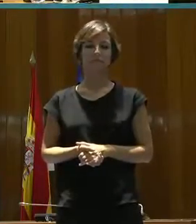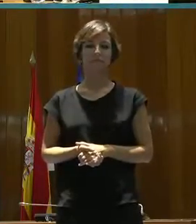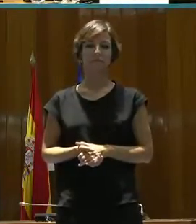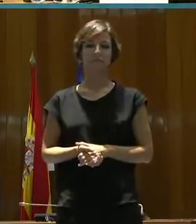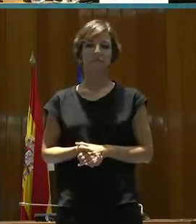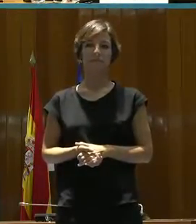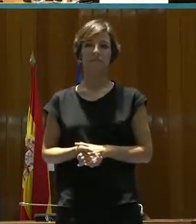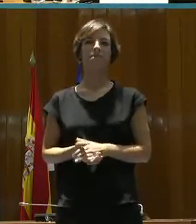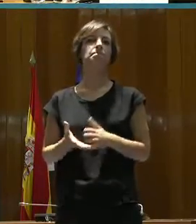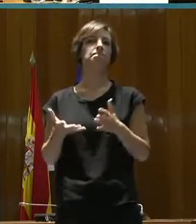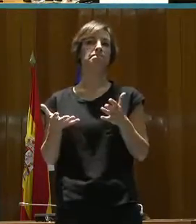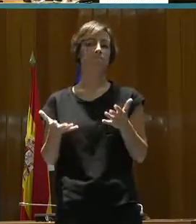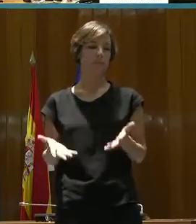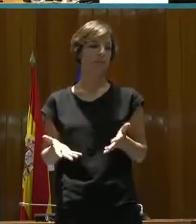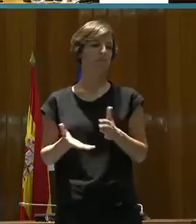Bien,